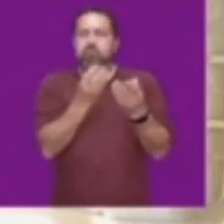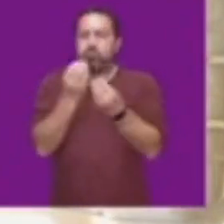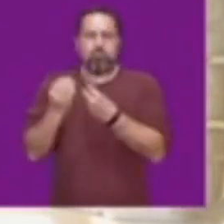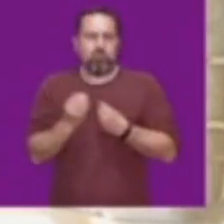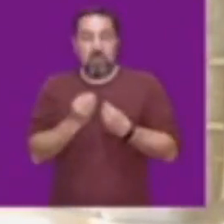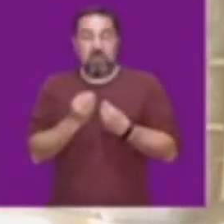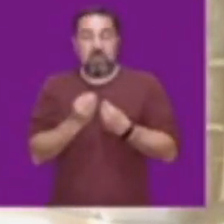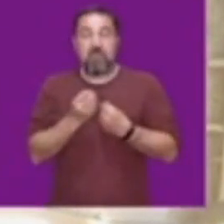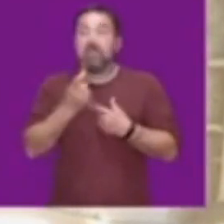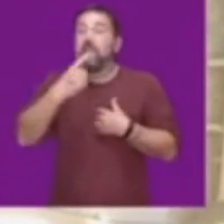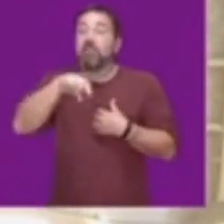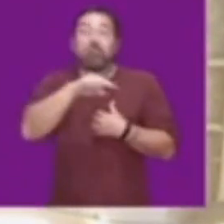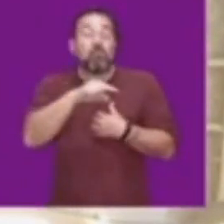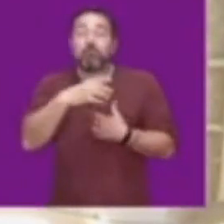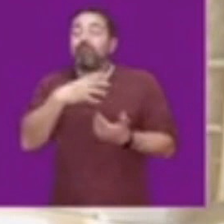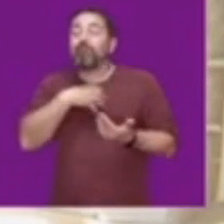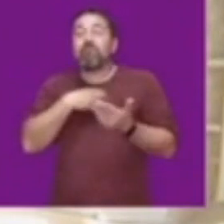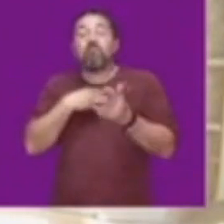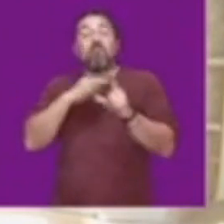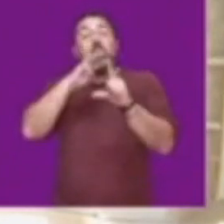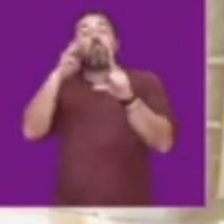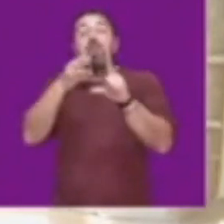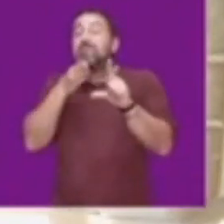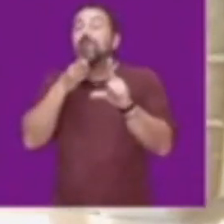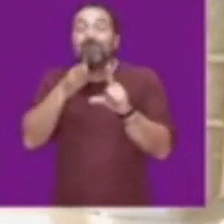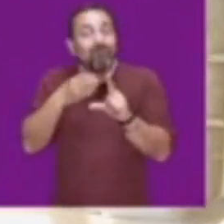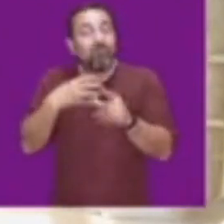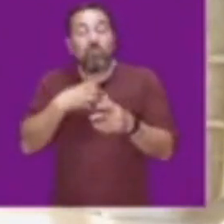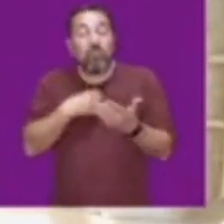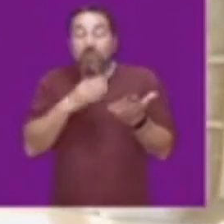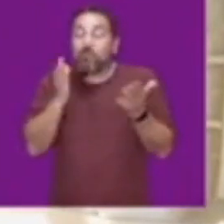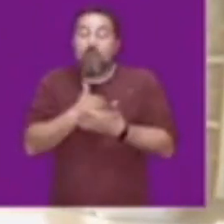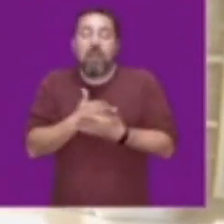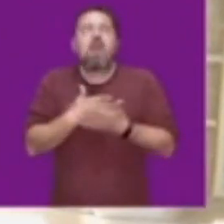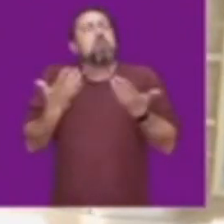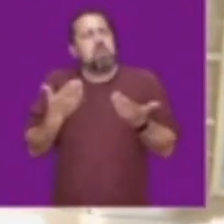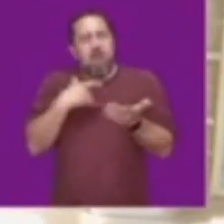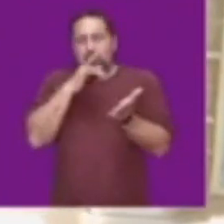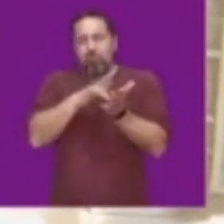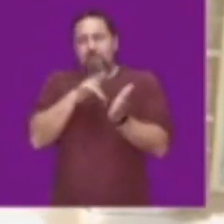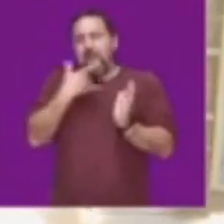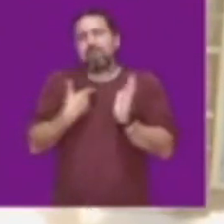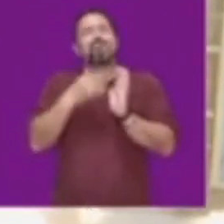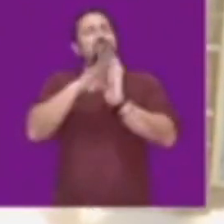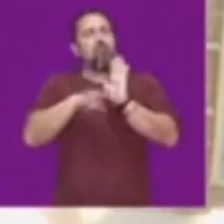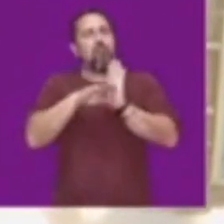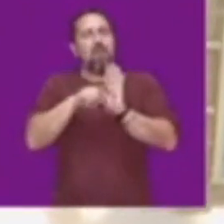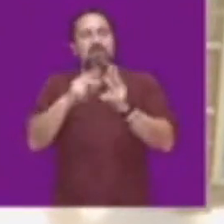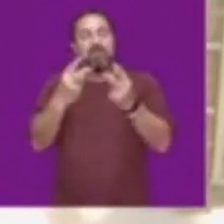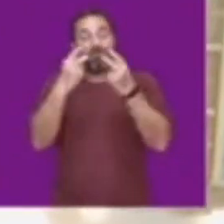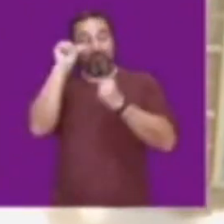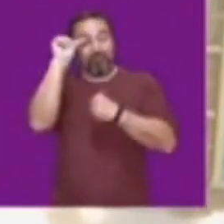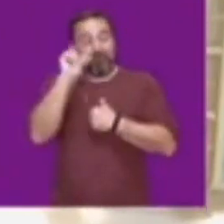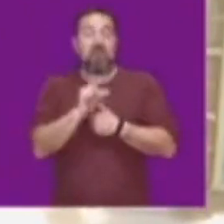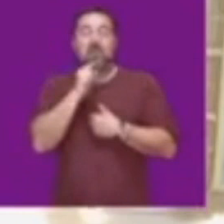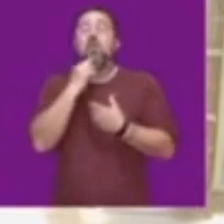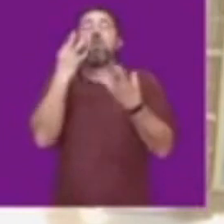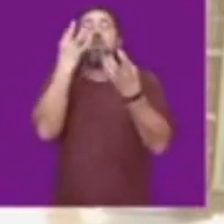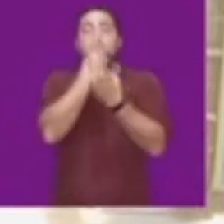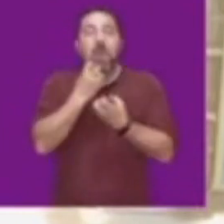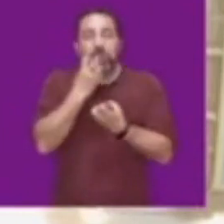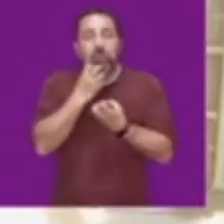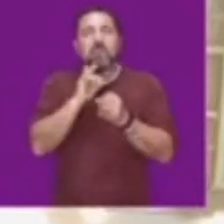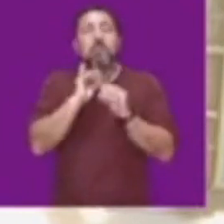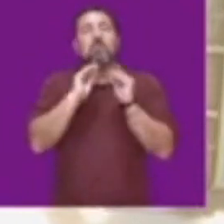actividades más. Y los que no podáis acceder a la web, bueno, aquí tenéis estos programas para que tengáis los cuentos